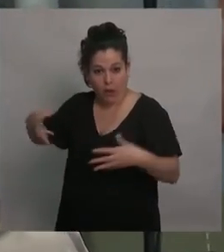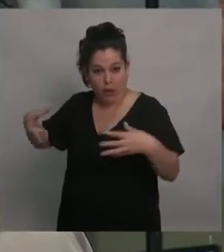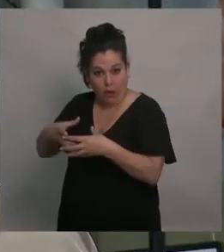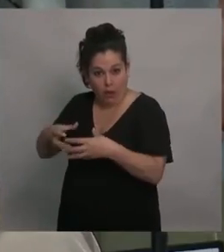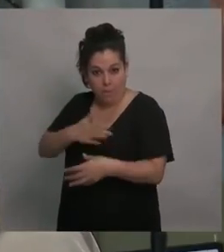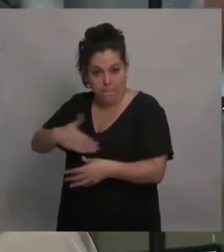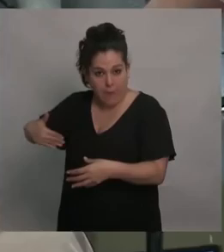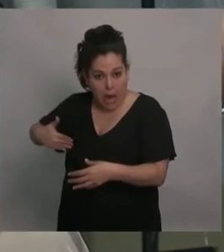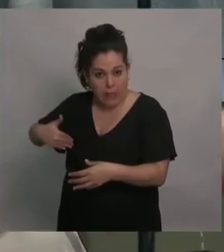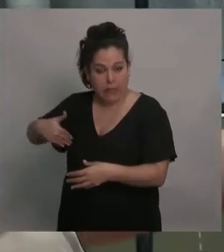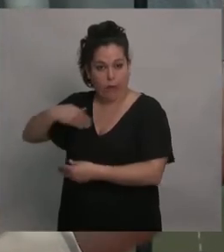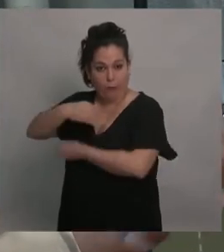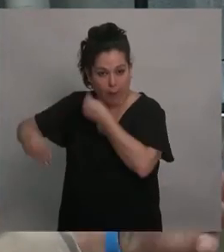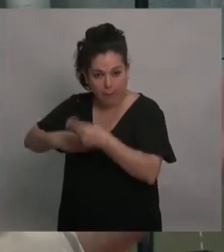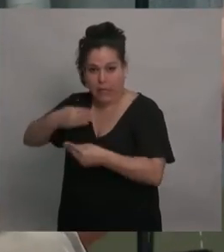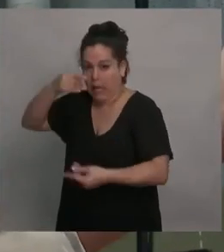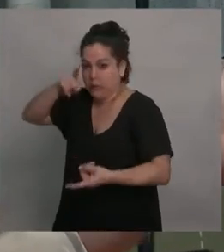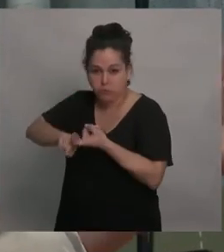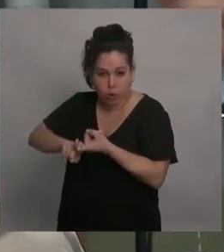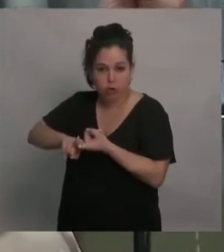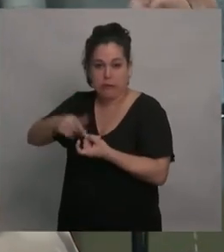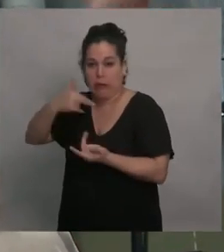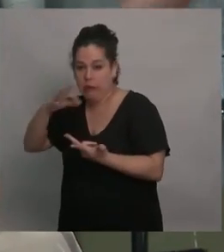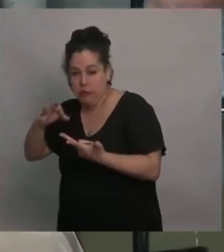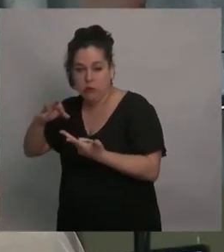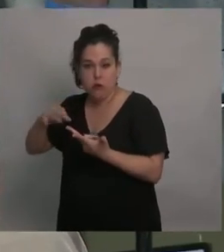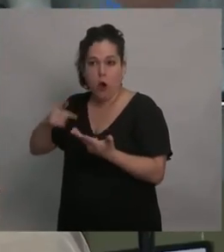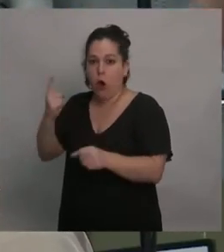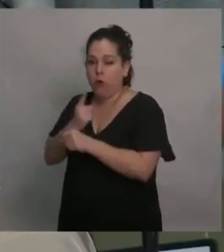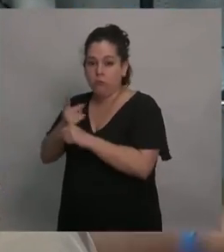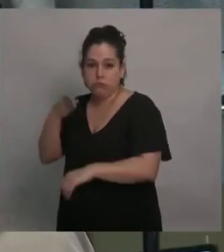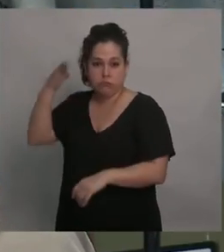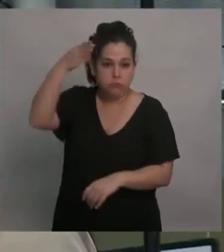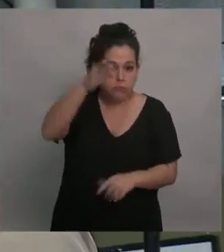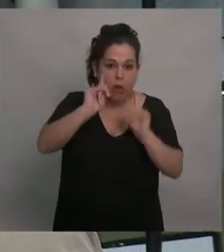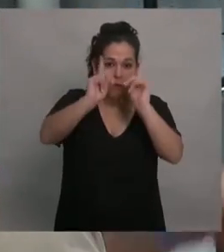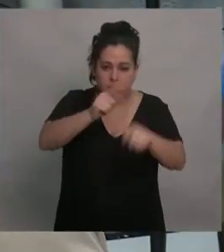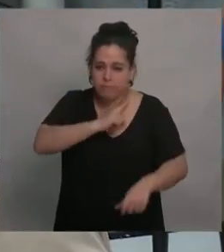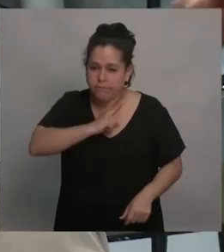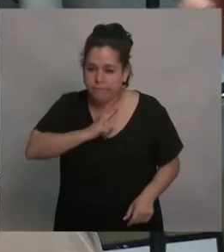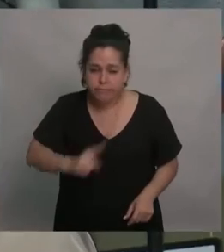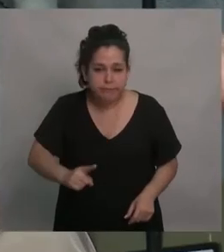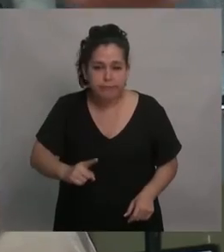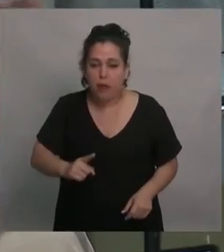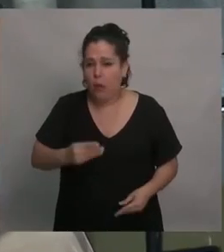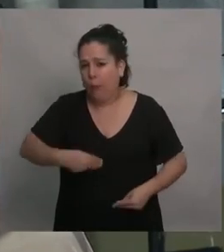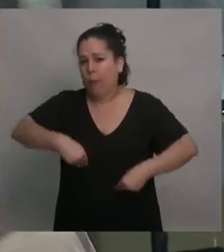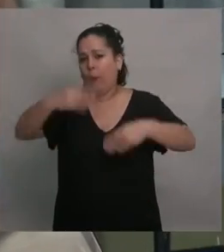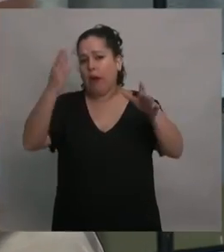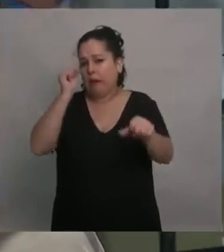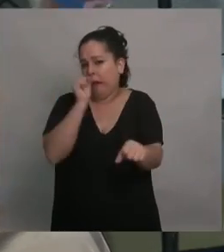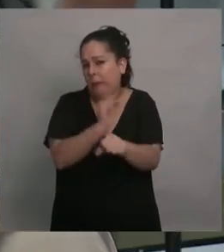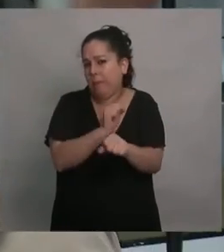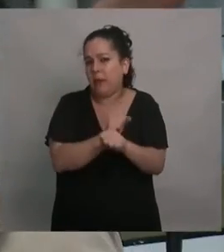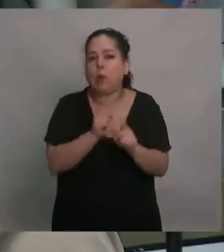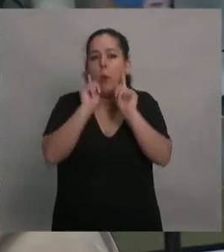madres, esas esposas, esos hijos que no podían ir a visitarlos. Cualquier preso común allá tenía por lo menos